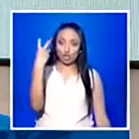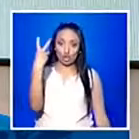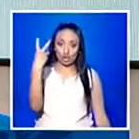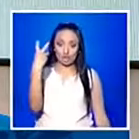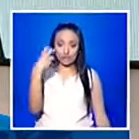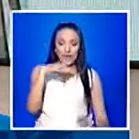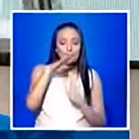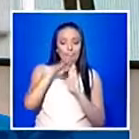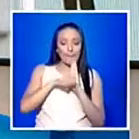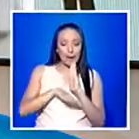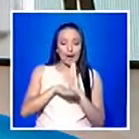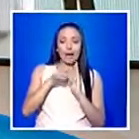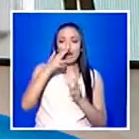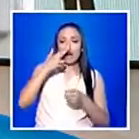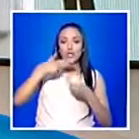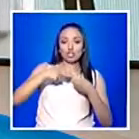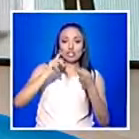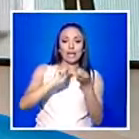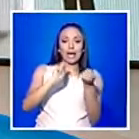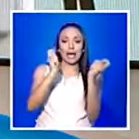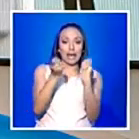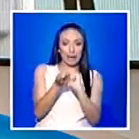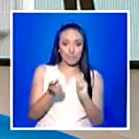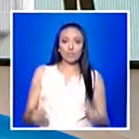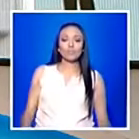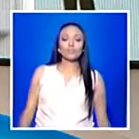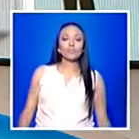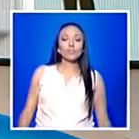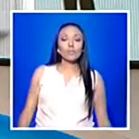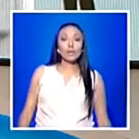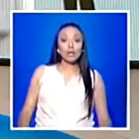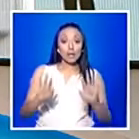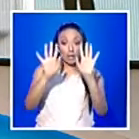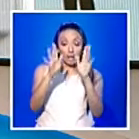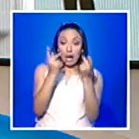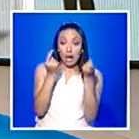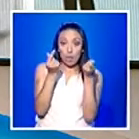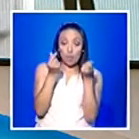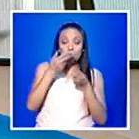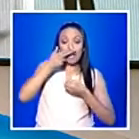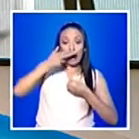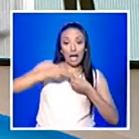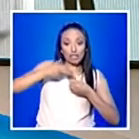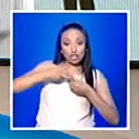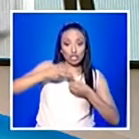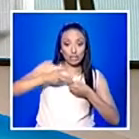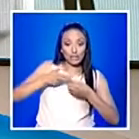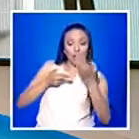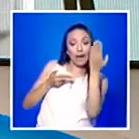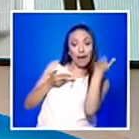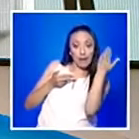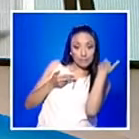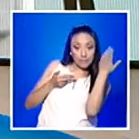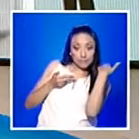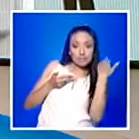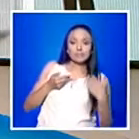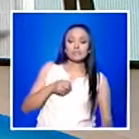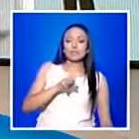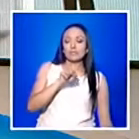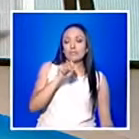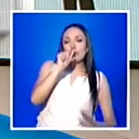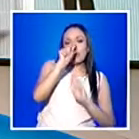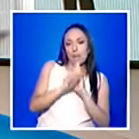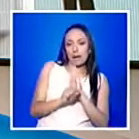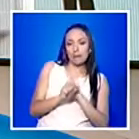cambios en cuanto a los precios de las gasolinas. El precio del galón de las gasolinas Extra y Eco País y Super tendrán